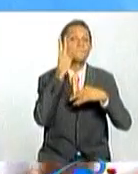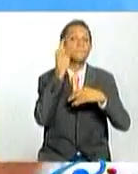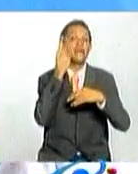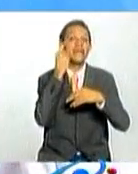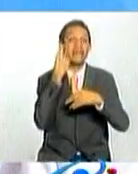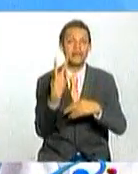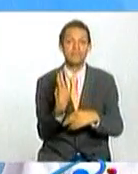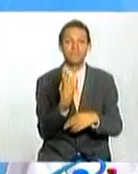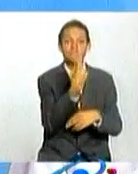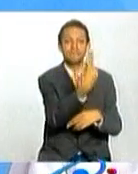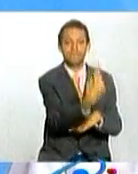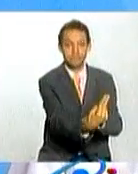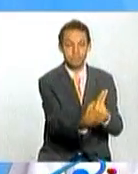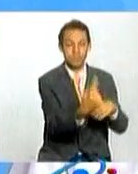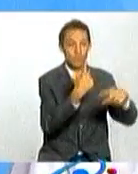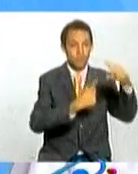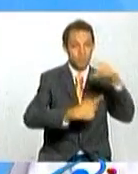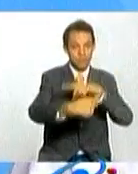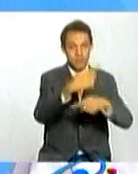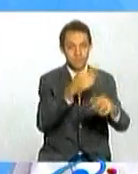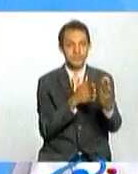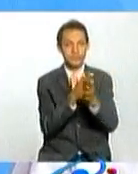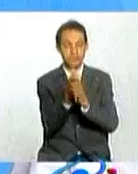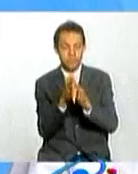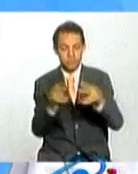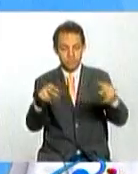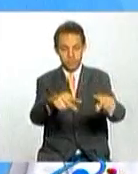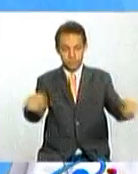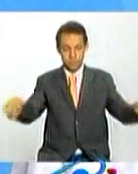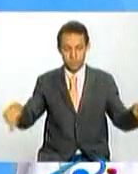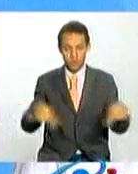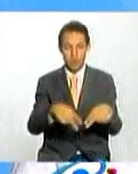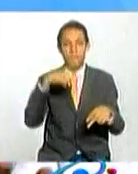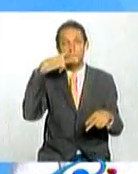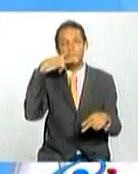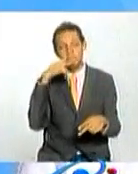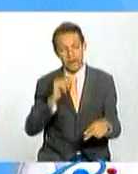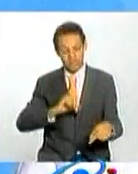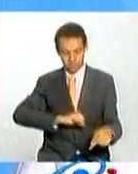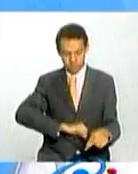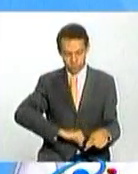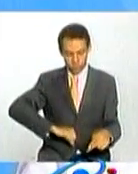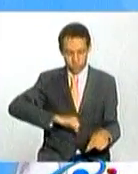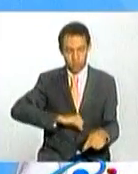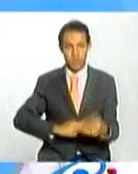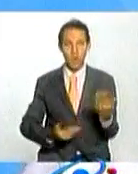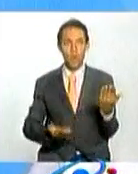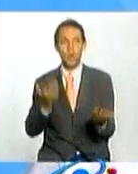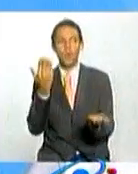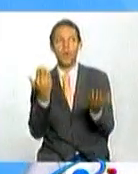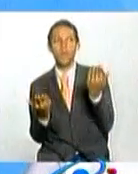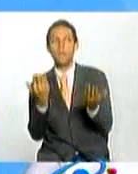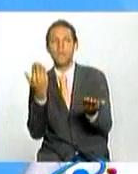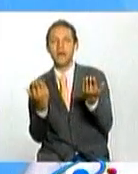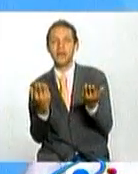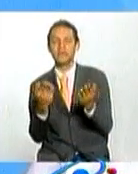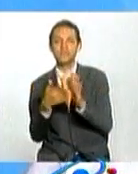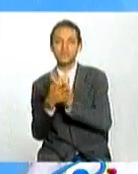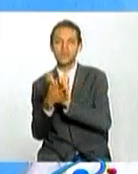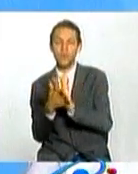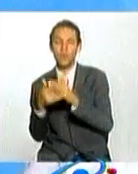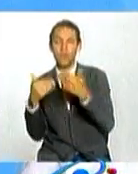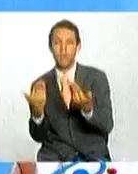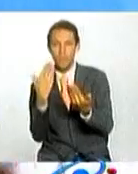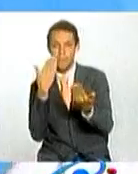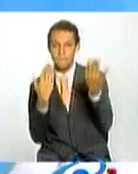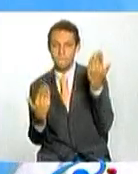de convertir nuestro ser en un consultorio, y hoy estaremos mostrándoles a ustedes un comparativo entre lo que es la anatomía, lo que de